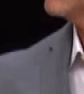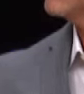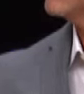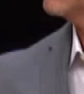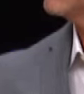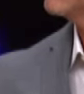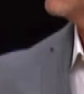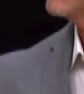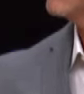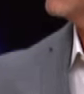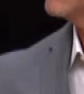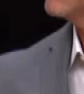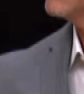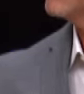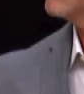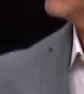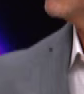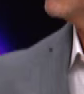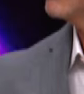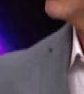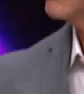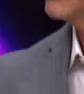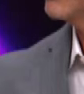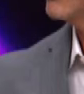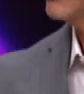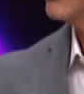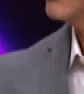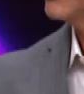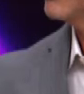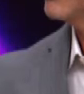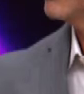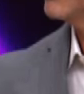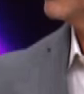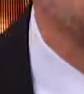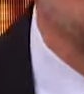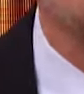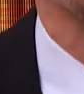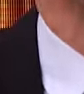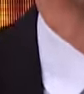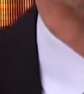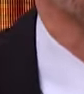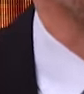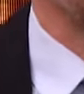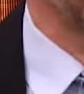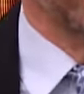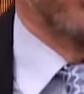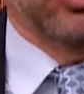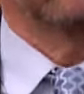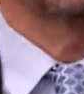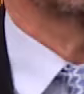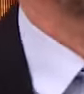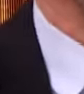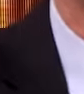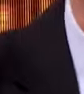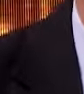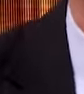tan provincia mi ruta está hecha pelota Ahí va a empezar a discutirse y ahí va a aparecer lo electoral Entonces esta historia que hemos visto en los